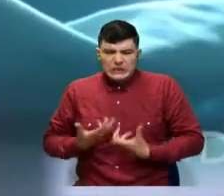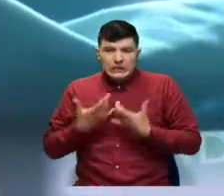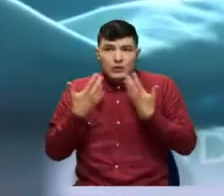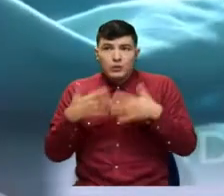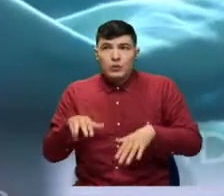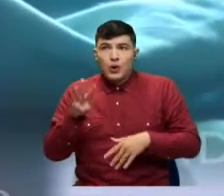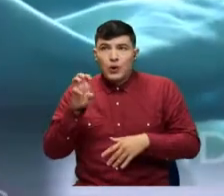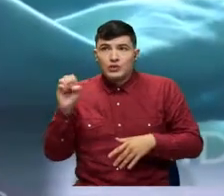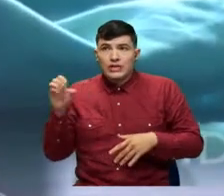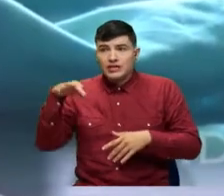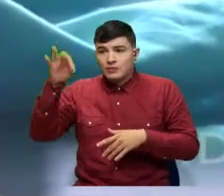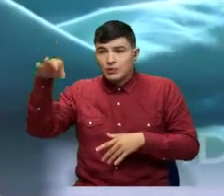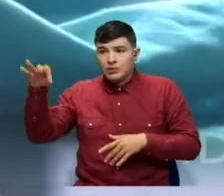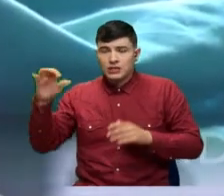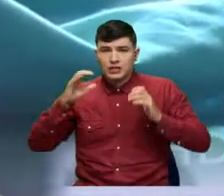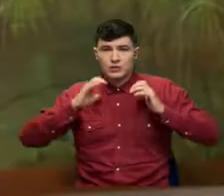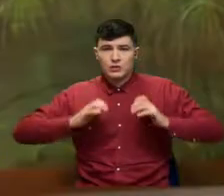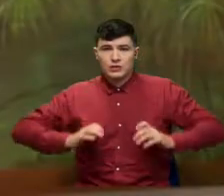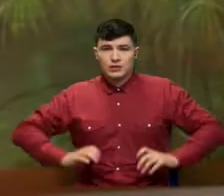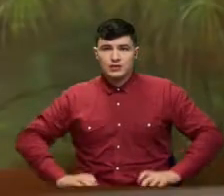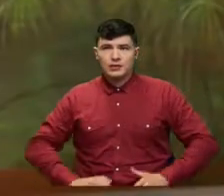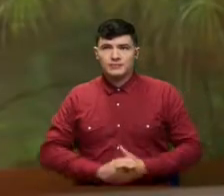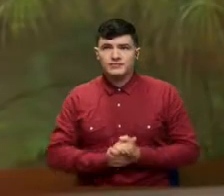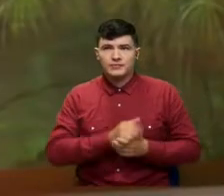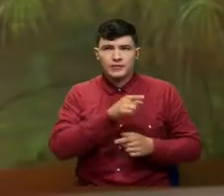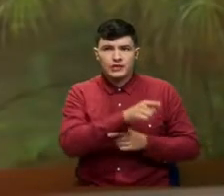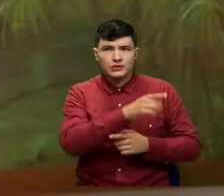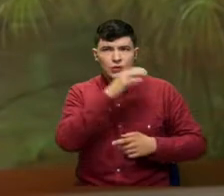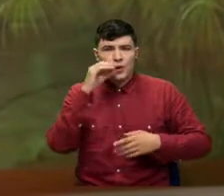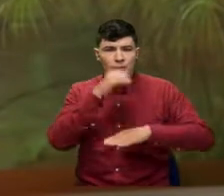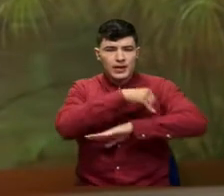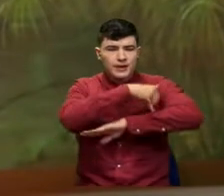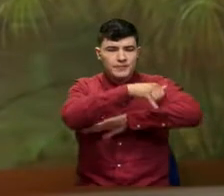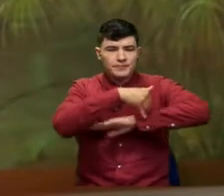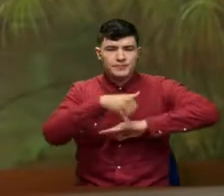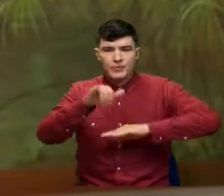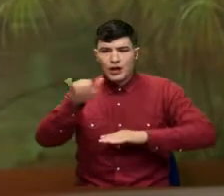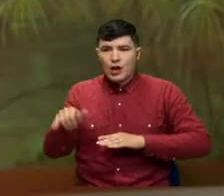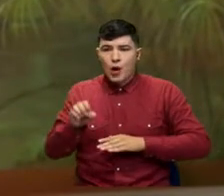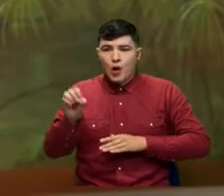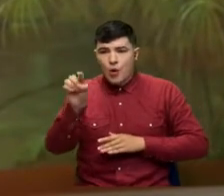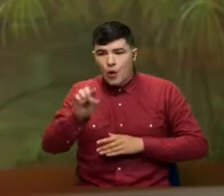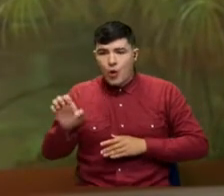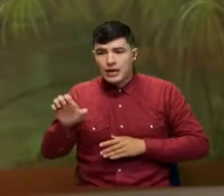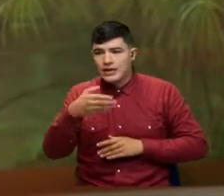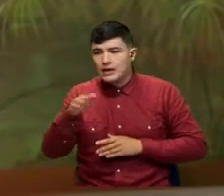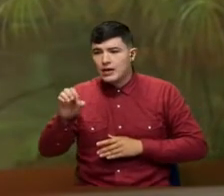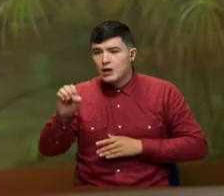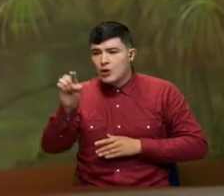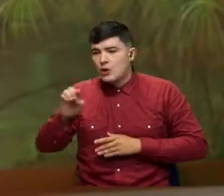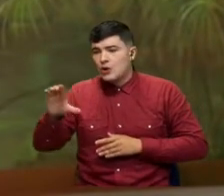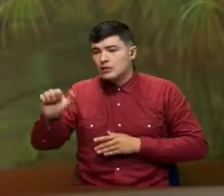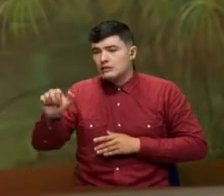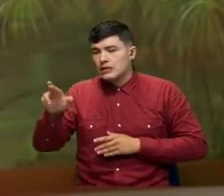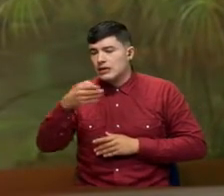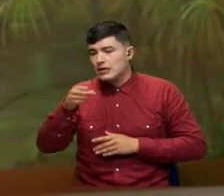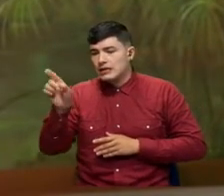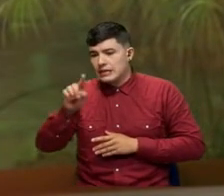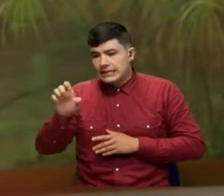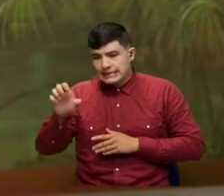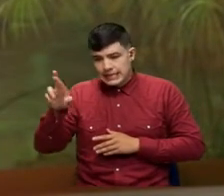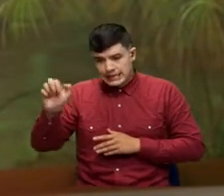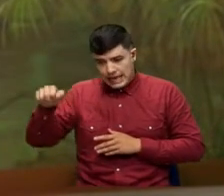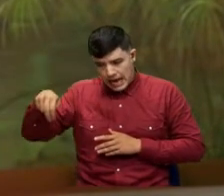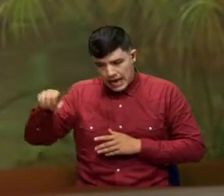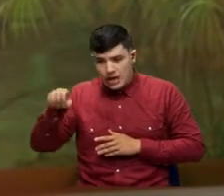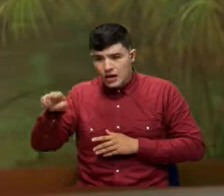80% de su cuerpo el ingeniero jose óscar serrano que es el que está recluido en